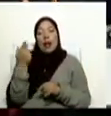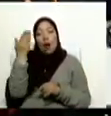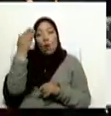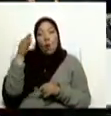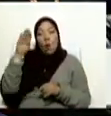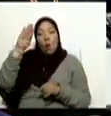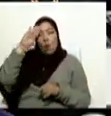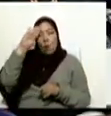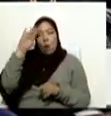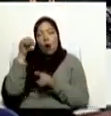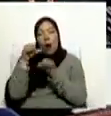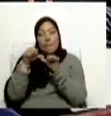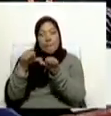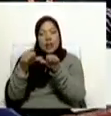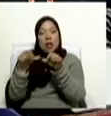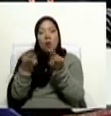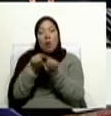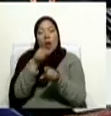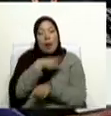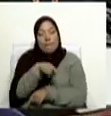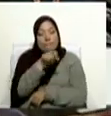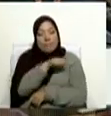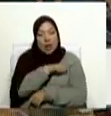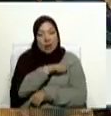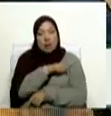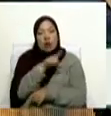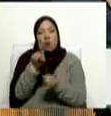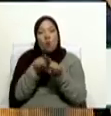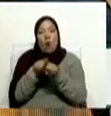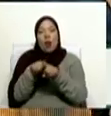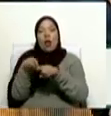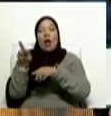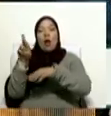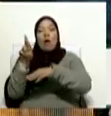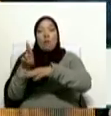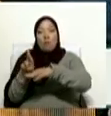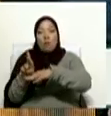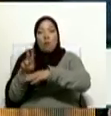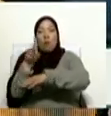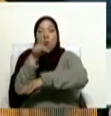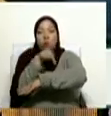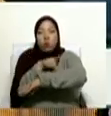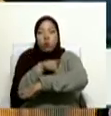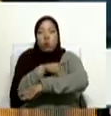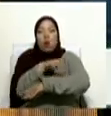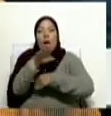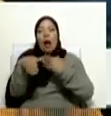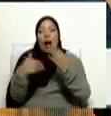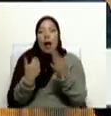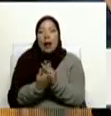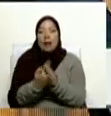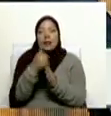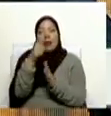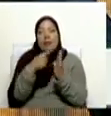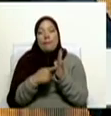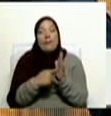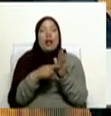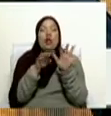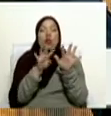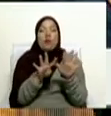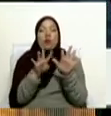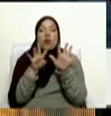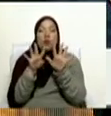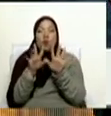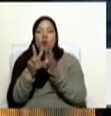Cuba permanecía todavía bajo El dominio de España igual que Puerto Rico hasta 1898 cuando Cuba se independiza y